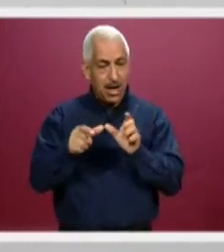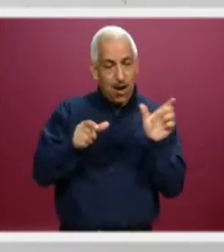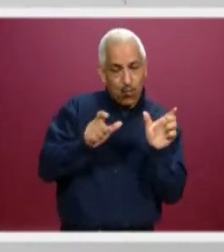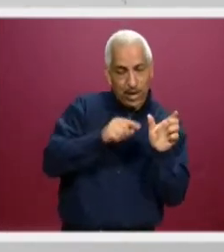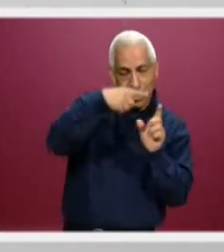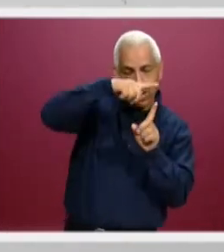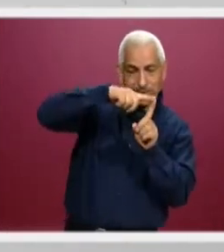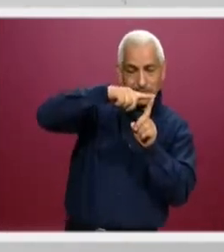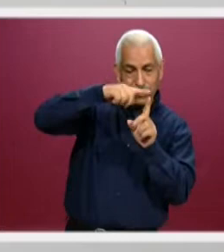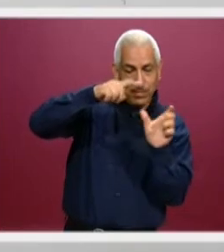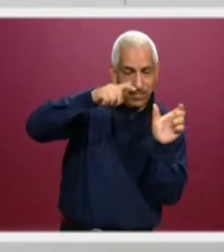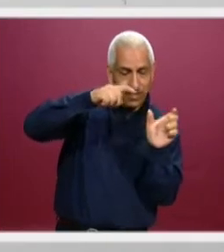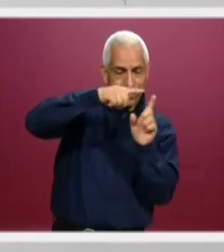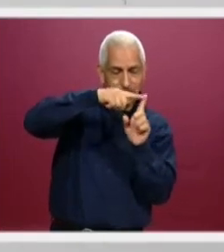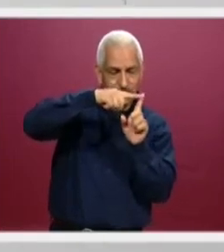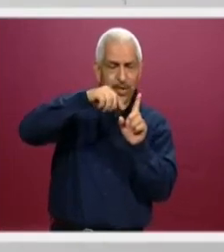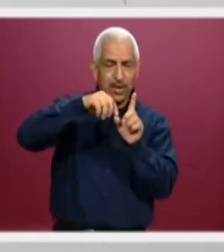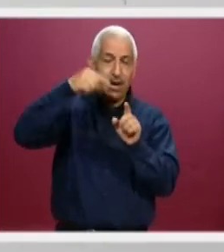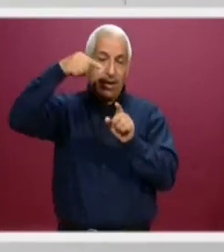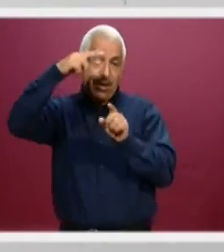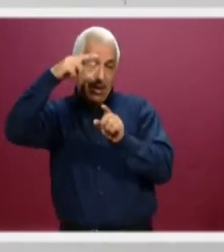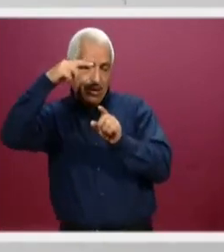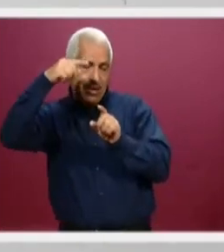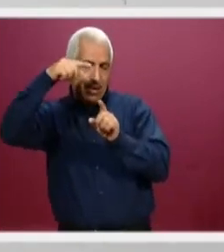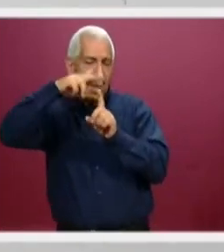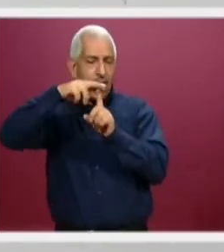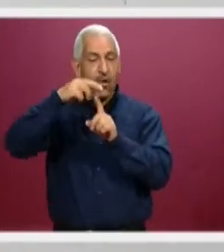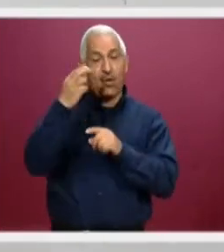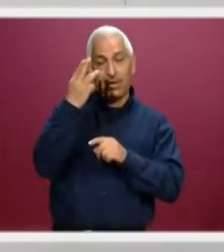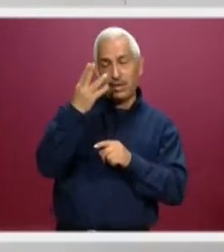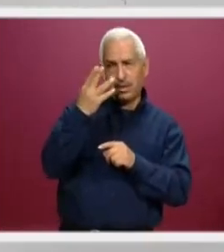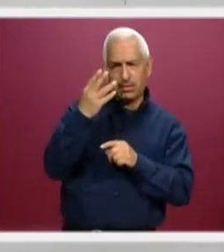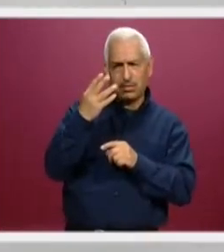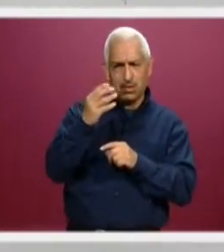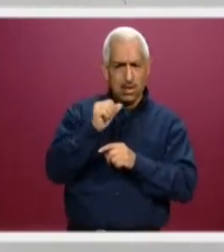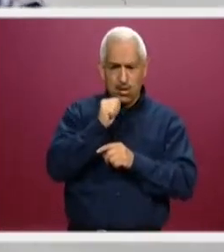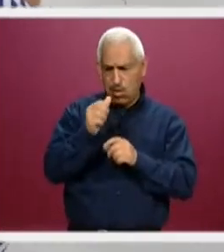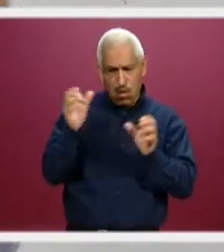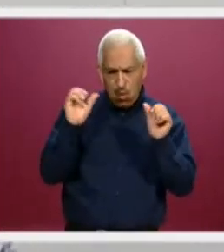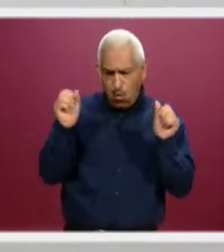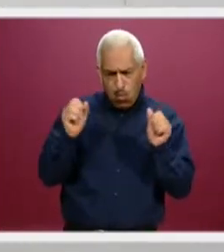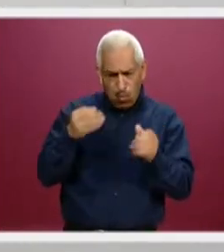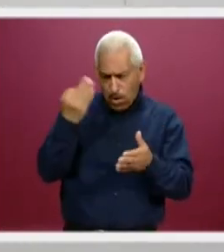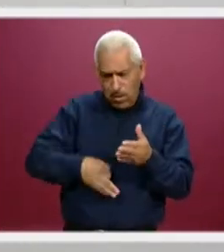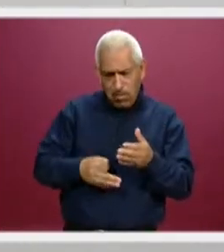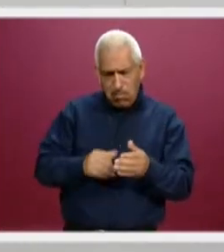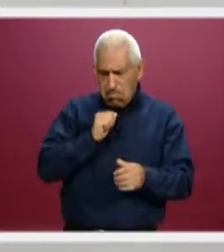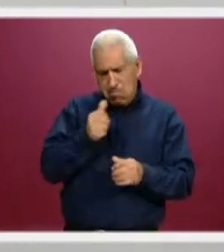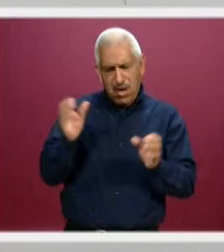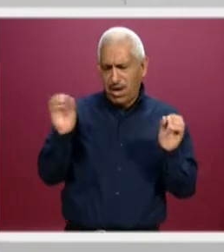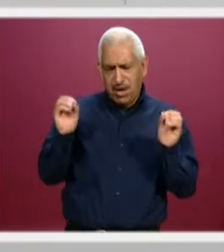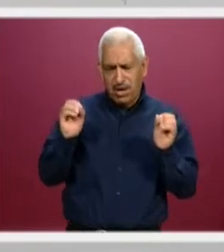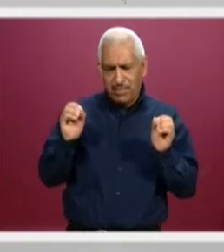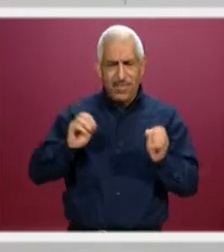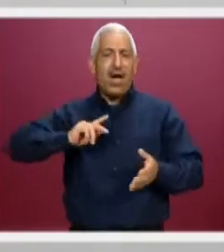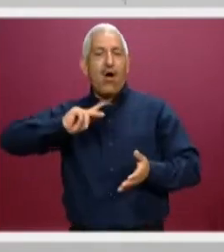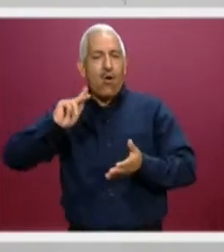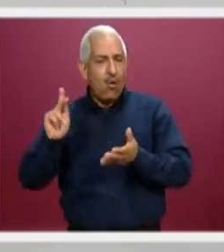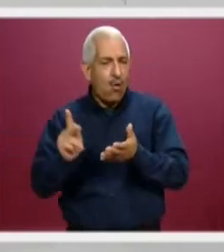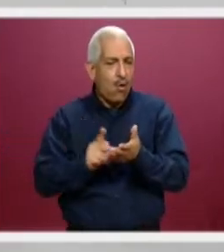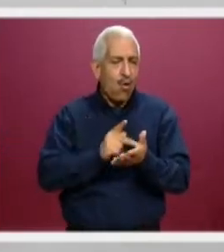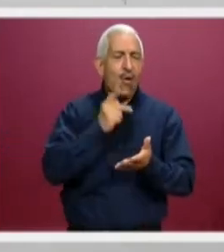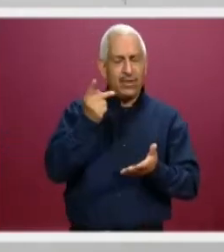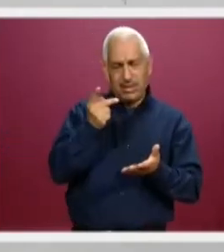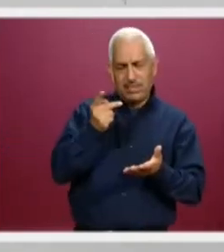cociente o como resultado tres y no nos quedó nada verdad vamos a intentar hacerlo nuevamente pero ahora